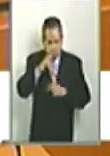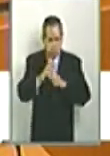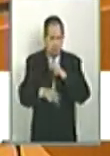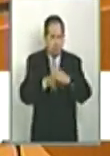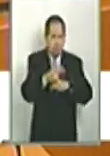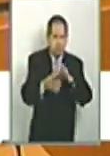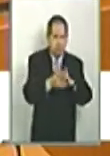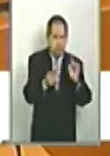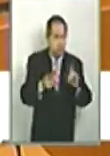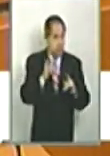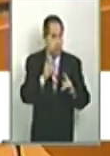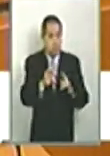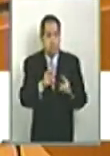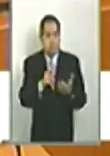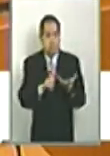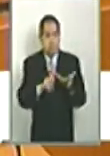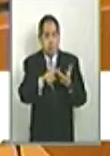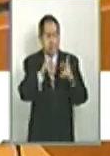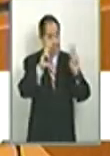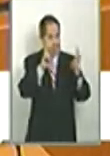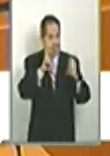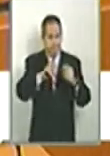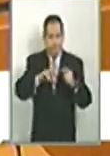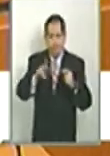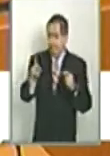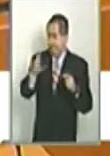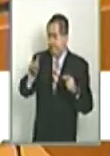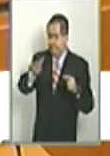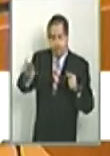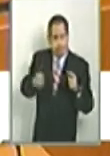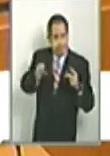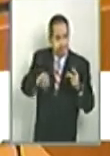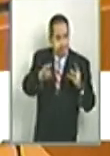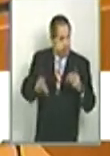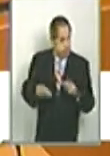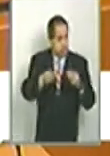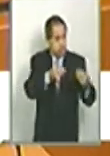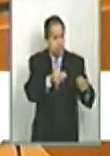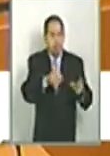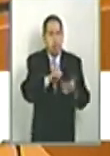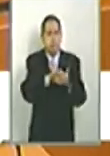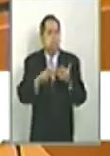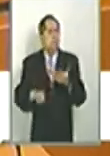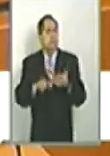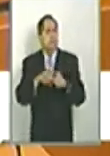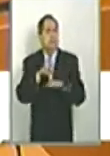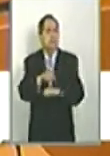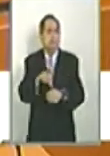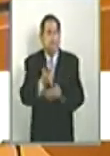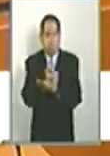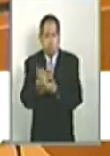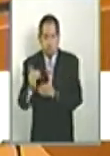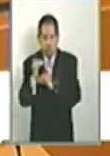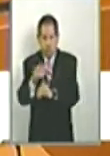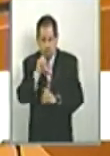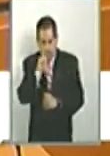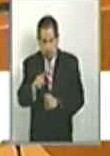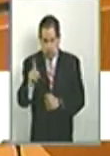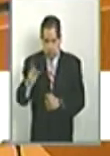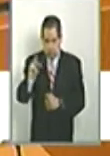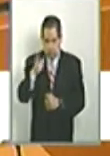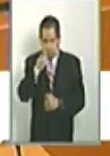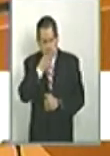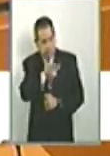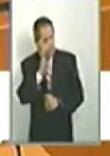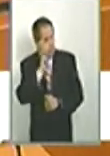cantidad significativa de temas que el PRD ha enarbolado, entre otras cosas las del salario mínimo. Falta todavía ver